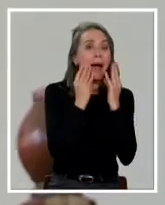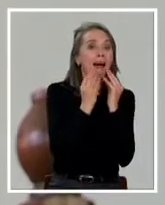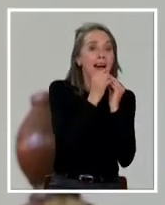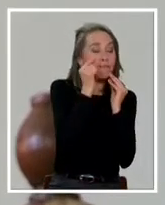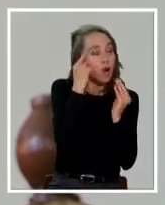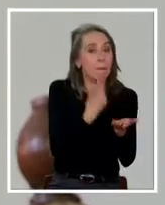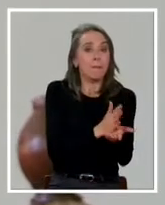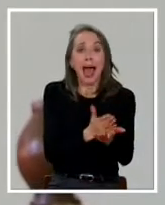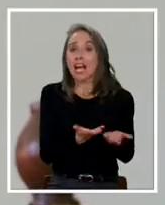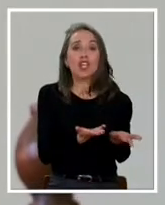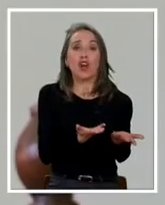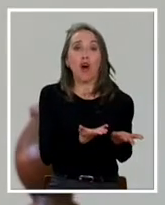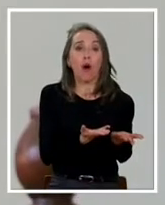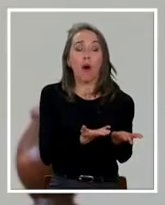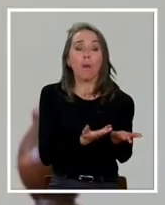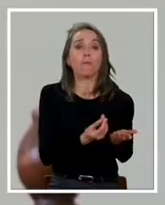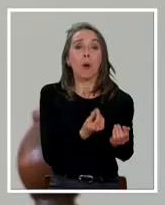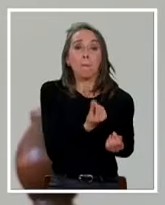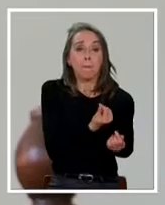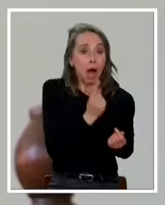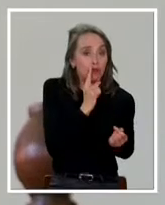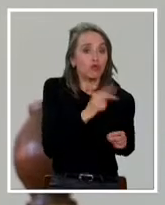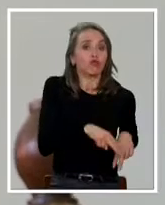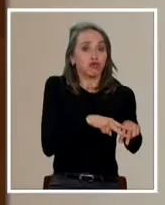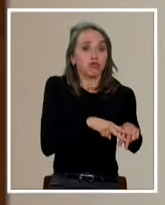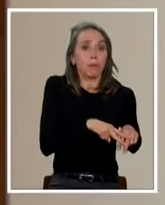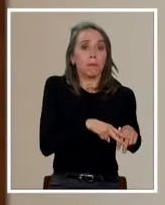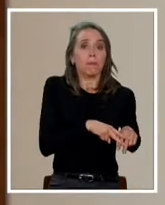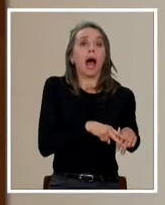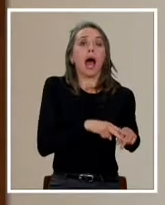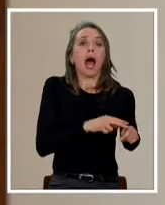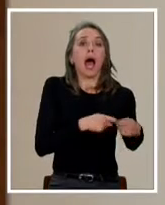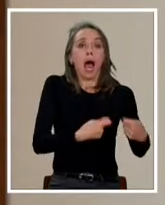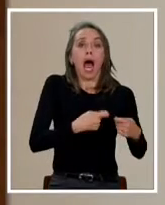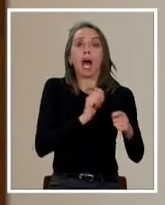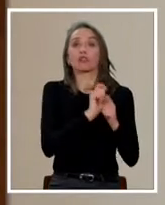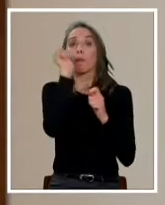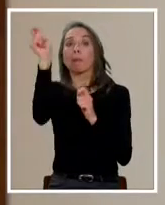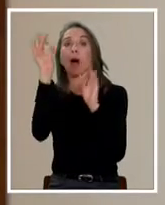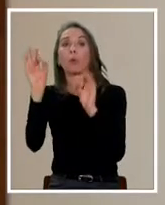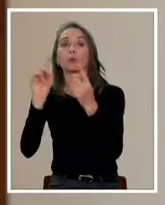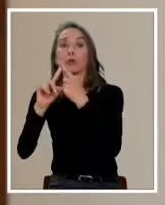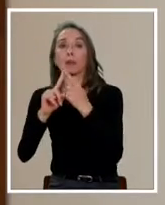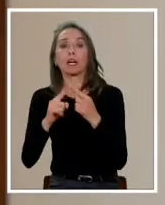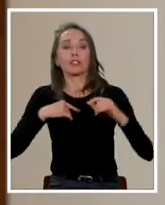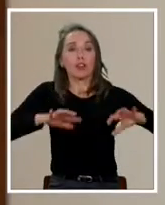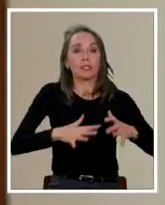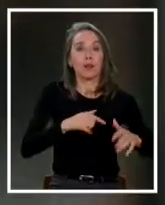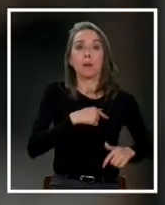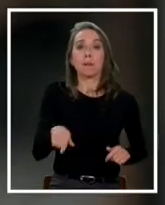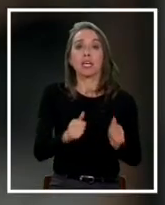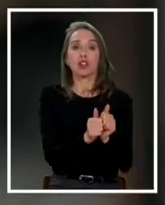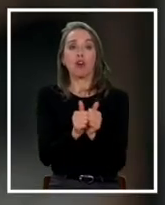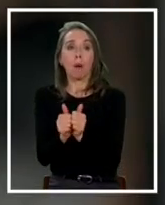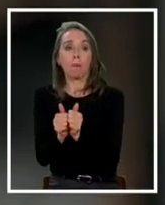el plan maestro para costear su participación. Voy a tener que hacer lo que tenga que hacer, digamos, para ir, igual que mis compañeros,